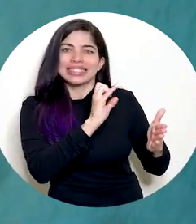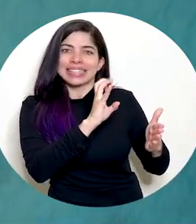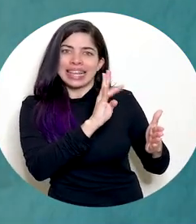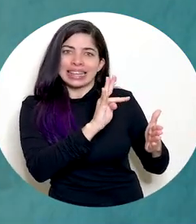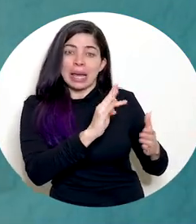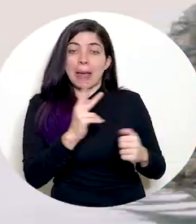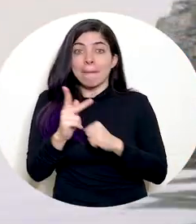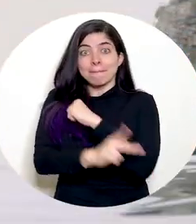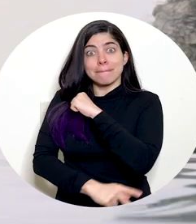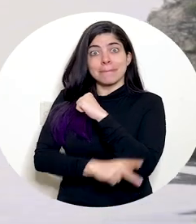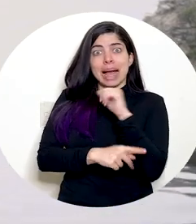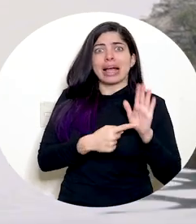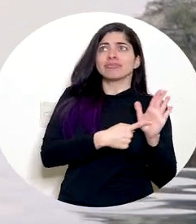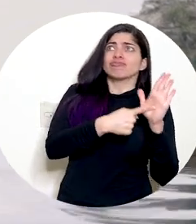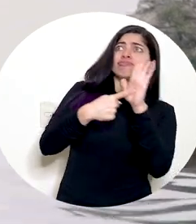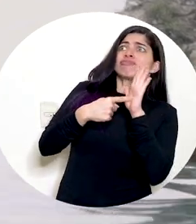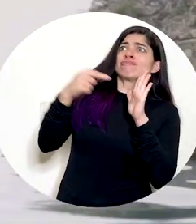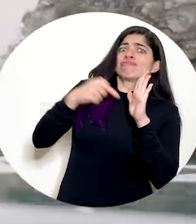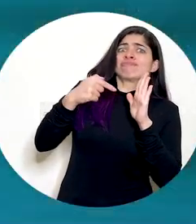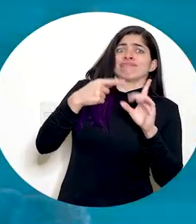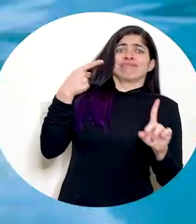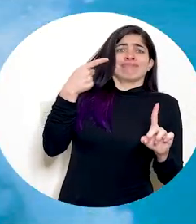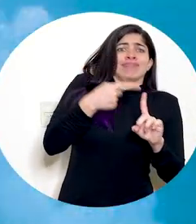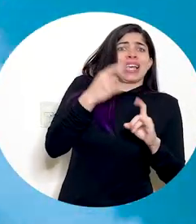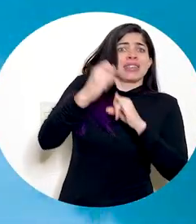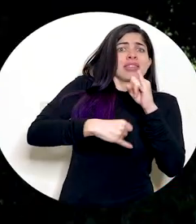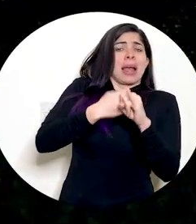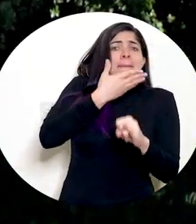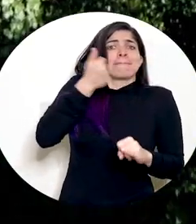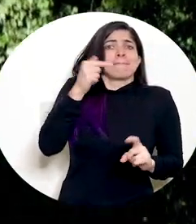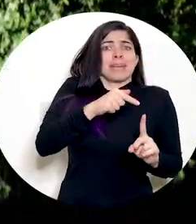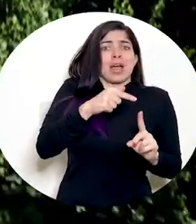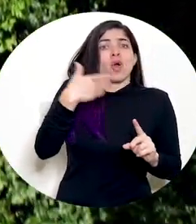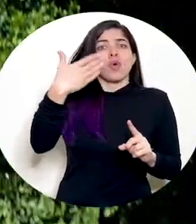ICT para promover al país como un destino idóneo